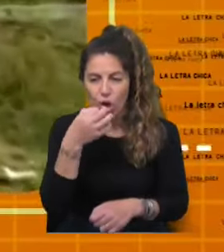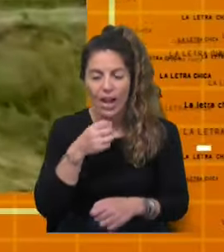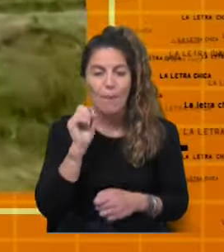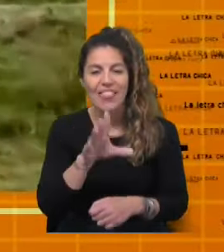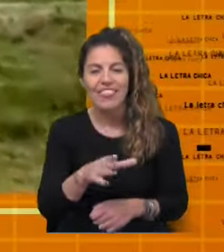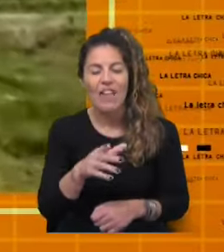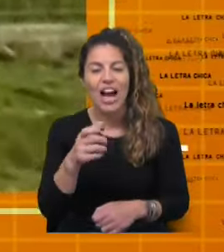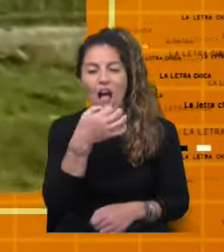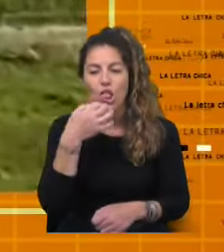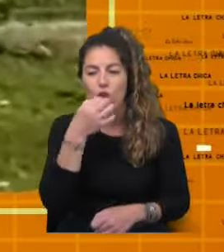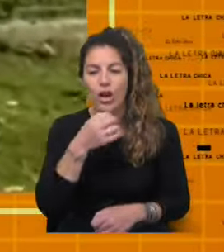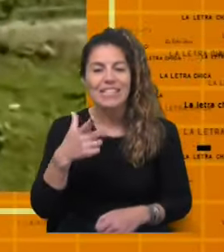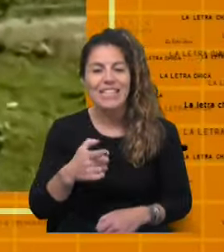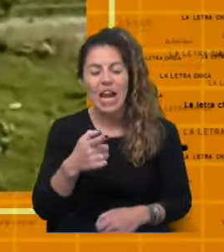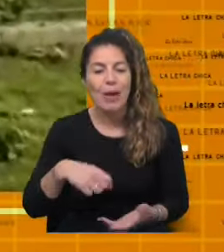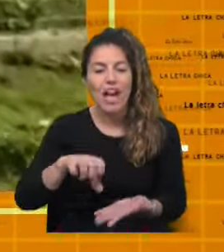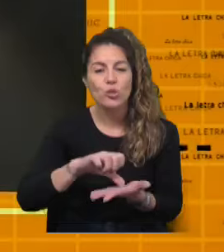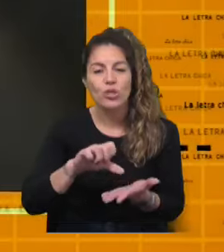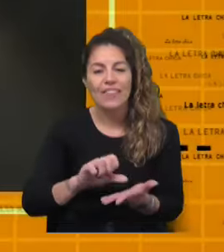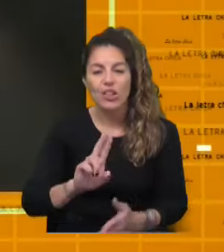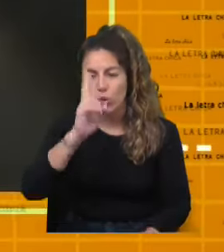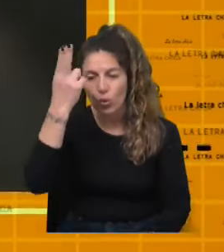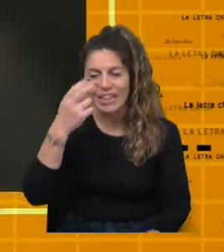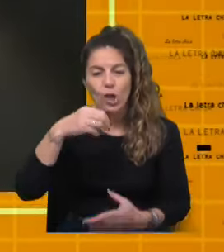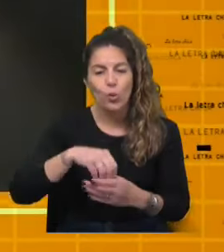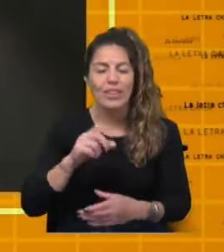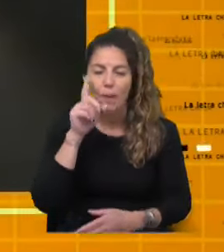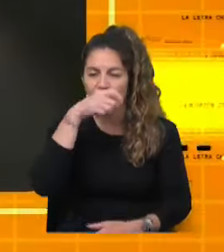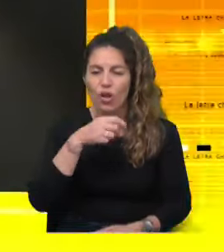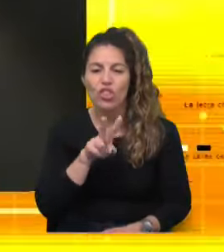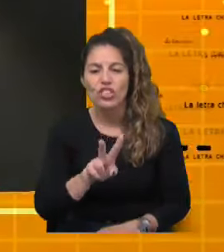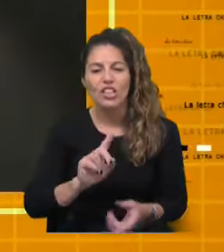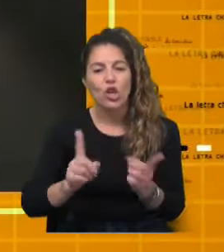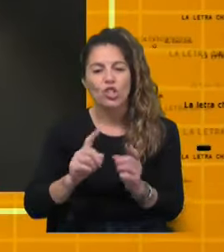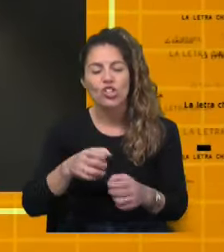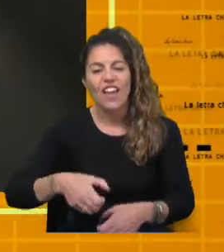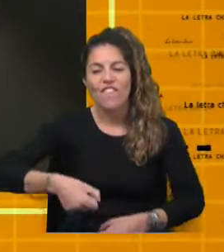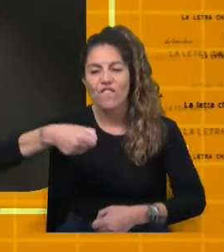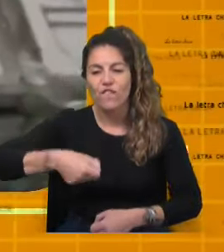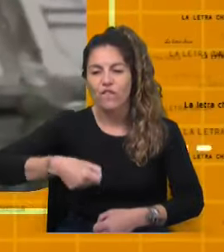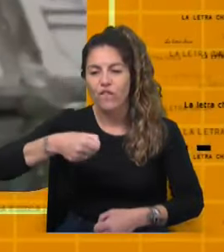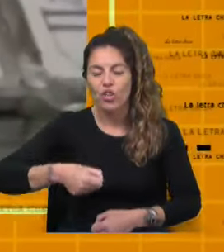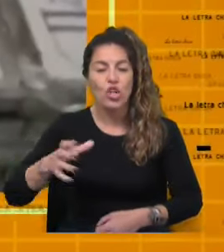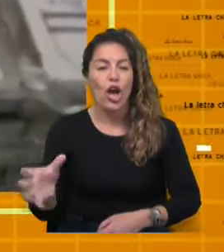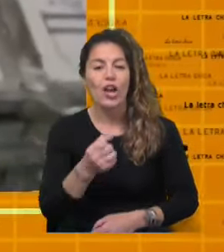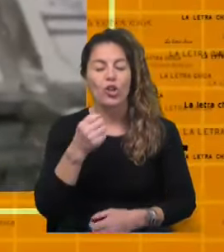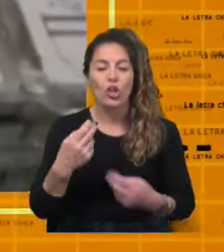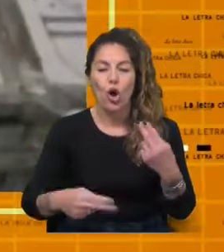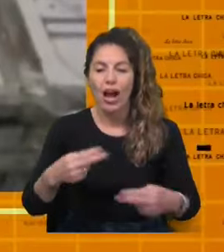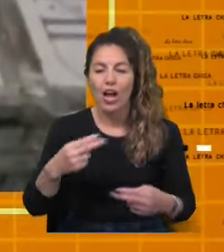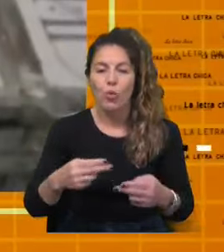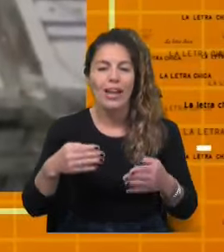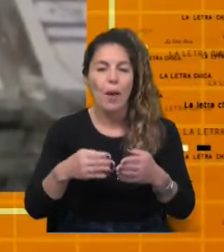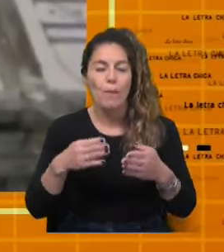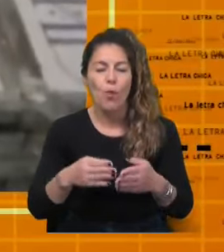a varias ciudades de Uruguay, incluida Montevideo. 211 bolsos deportivos es lo que encontró el personal de aduanas del puerto alemán